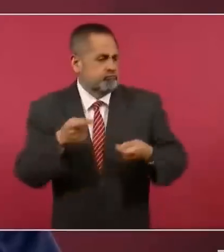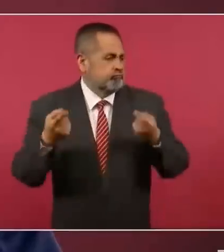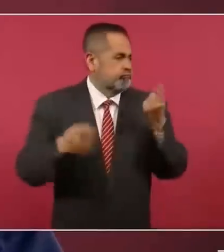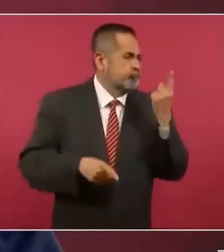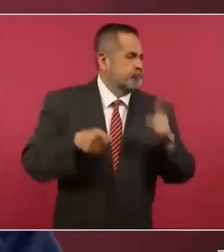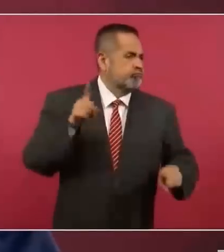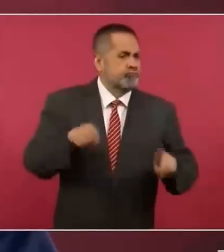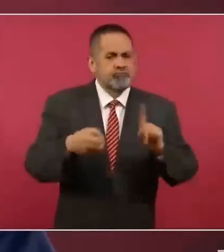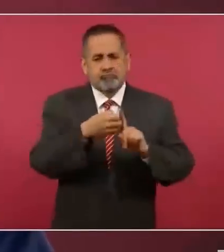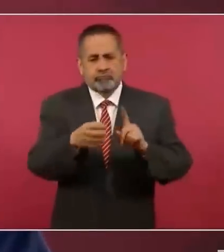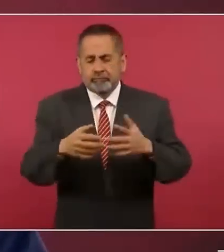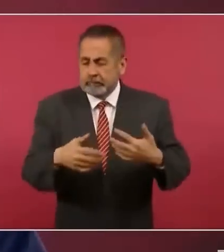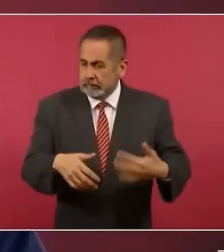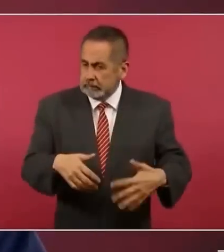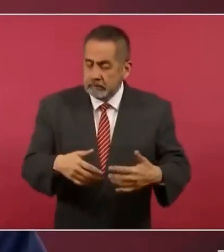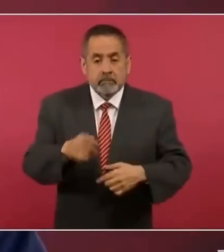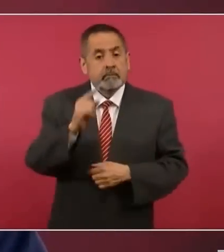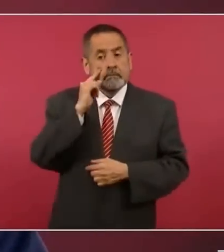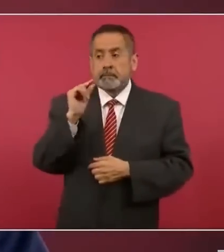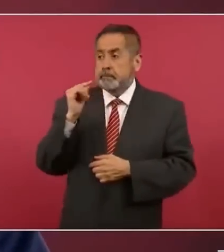Hace 3 días,